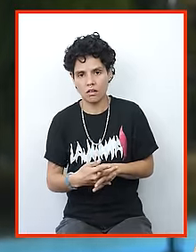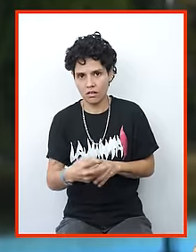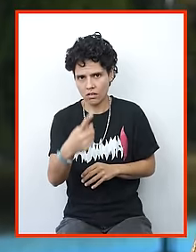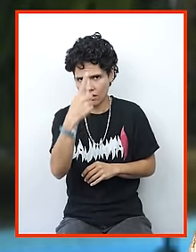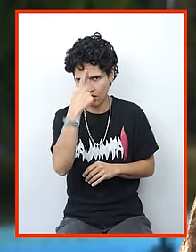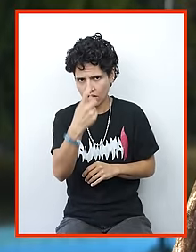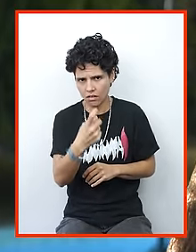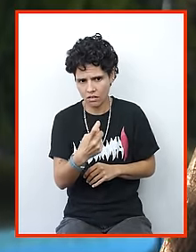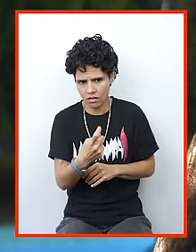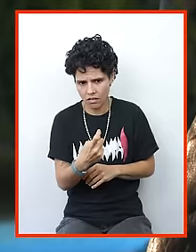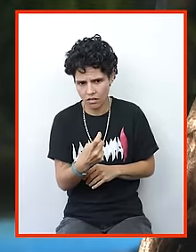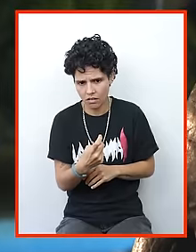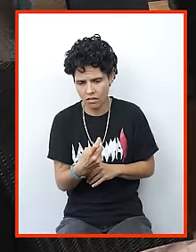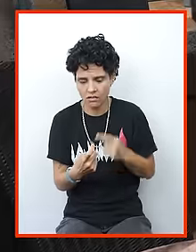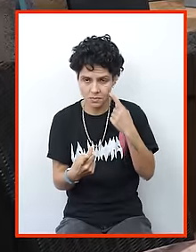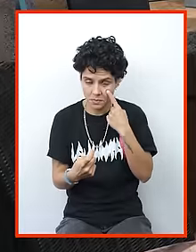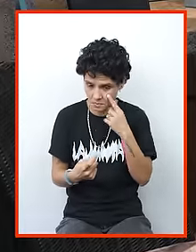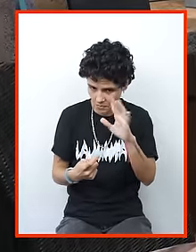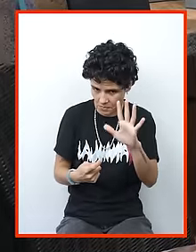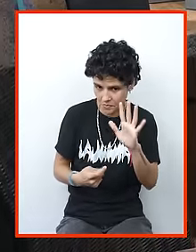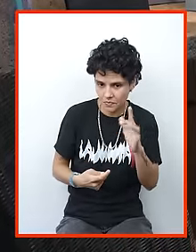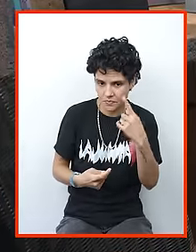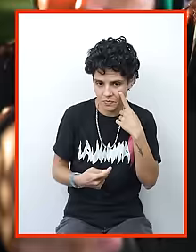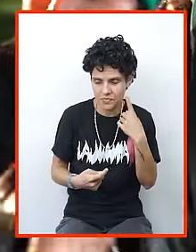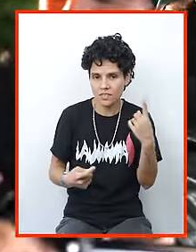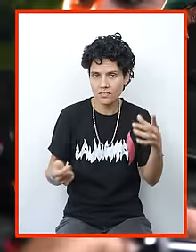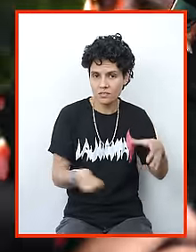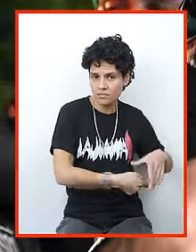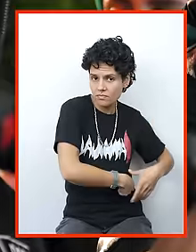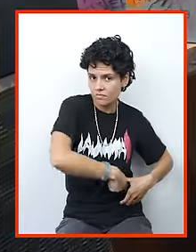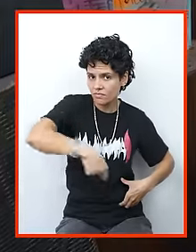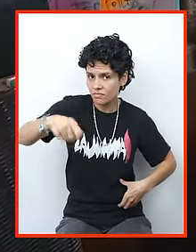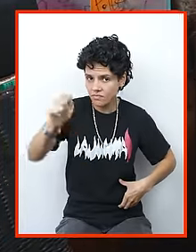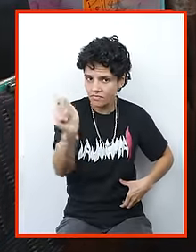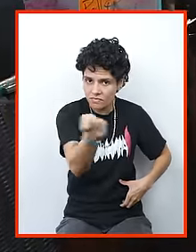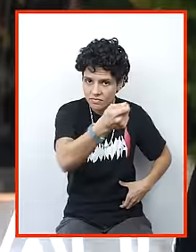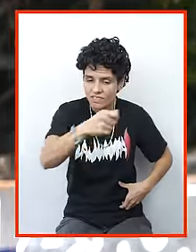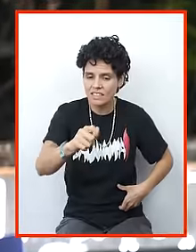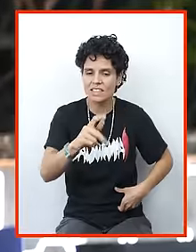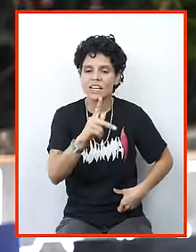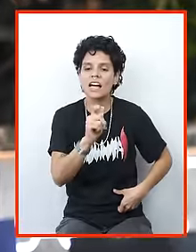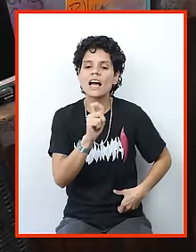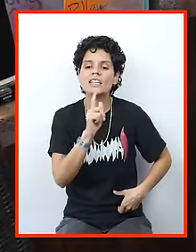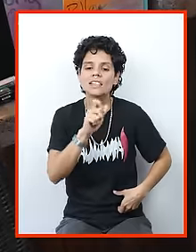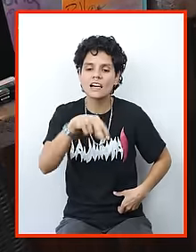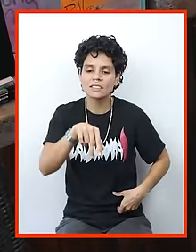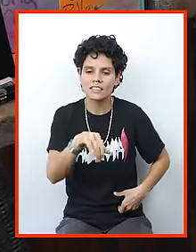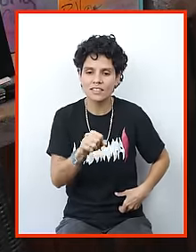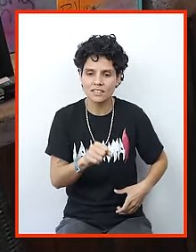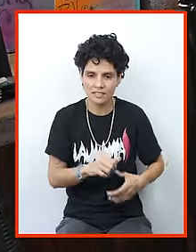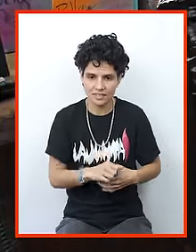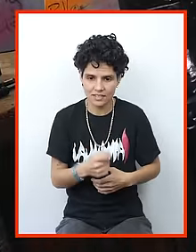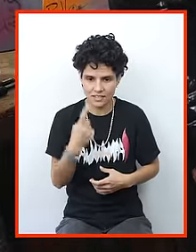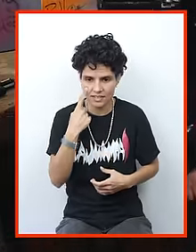¿Legal? Compadre, aquí te tenemos... La katana. Oh. La katana de Tanjiro.